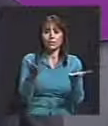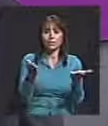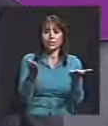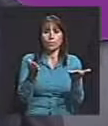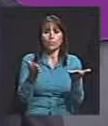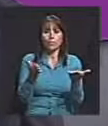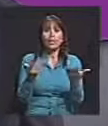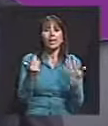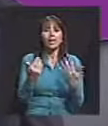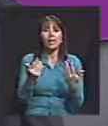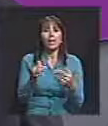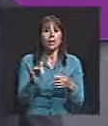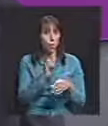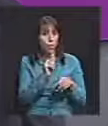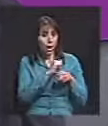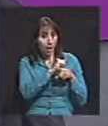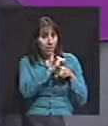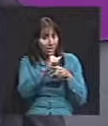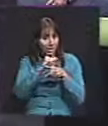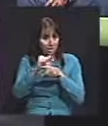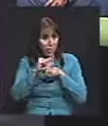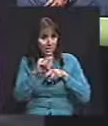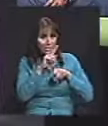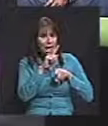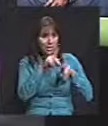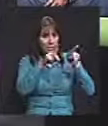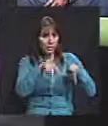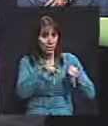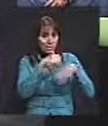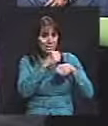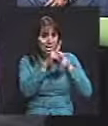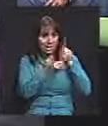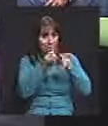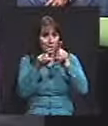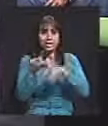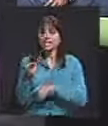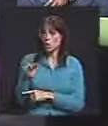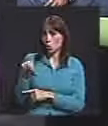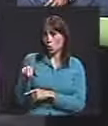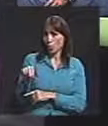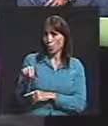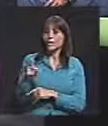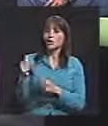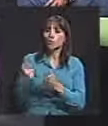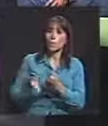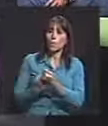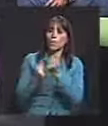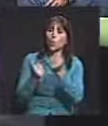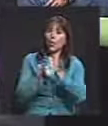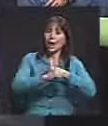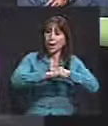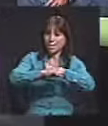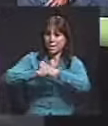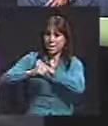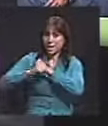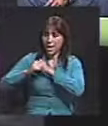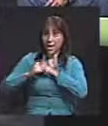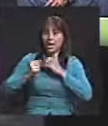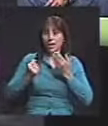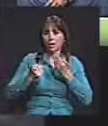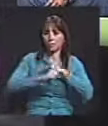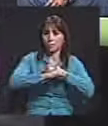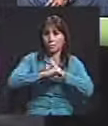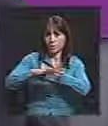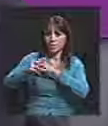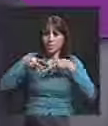involucrar ¿Como capacitaciones a los encuestadores? No, sino en la campaña. Campaña publicitaria, igual, sí.